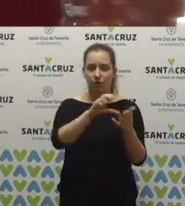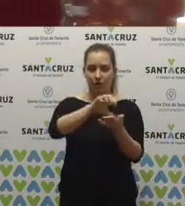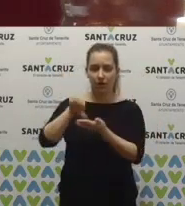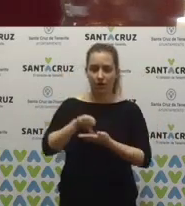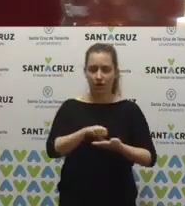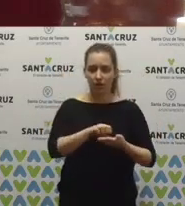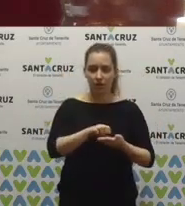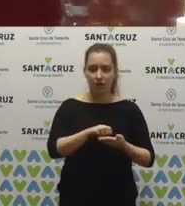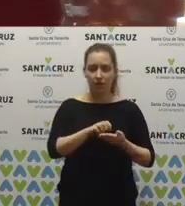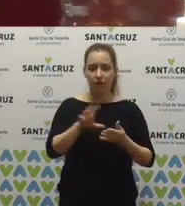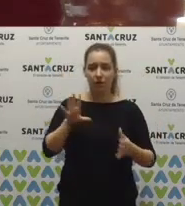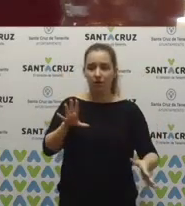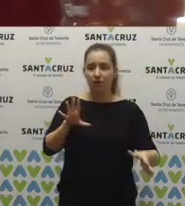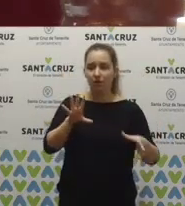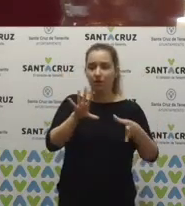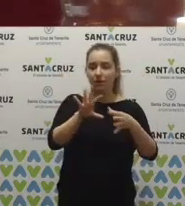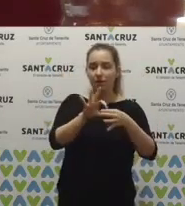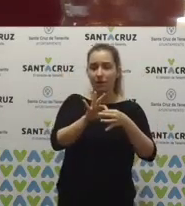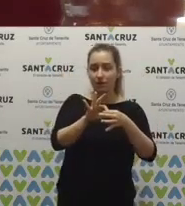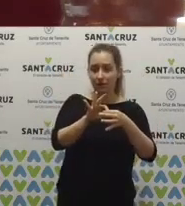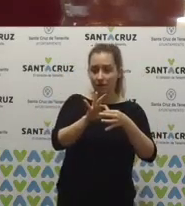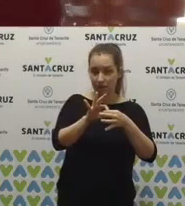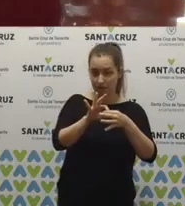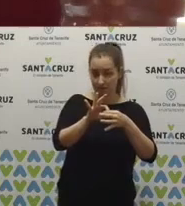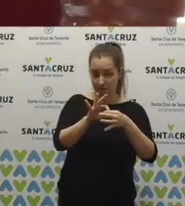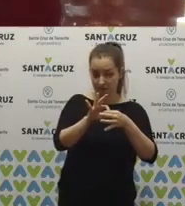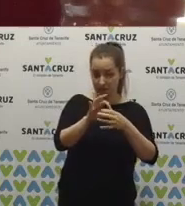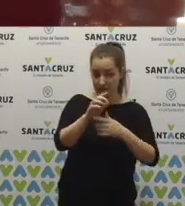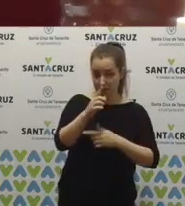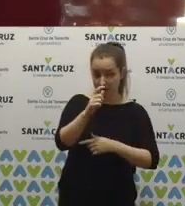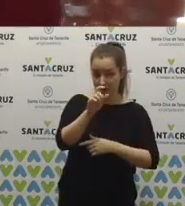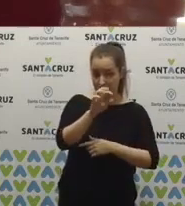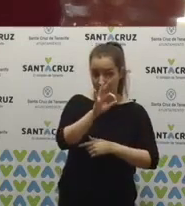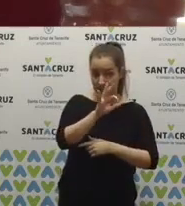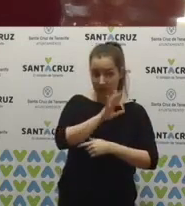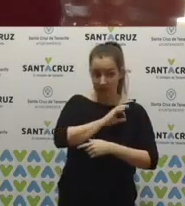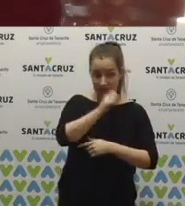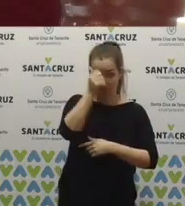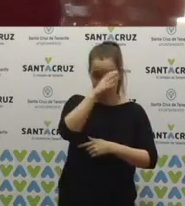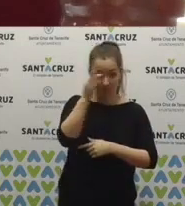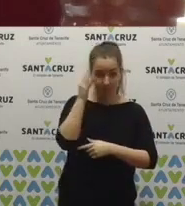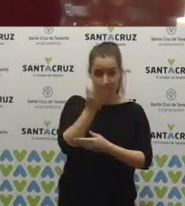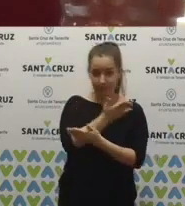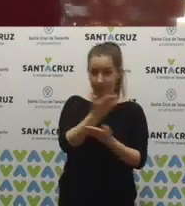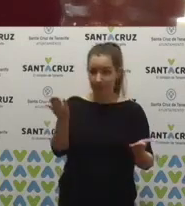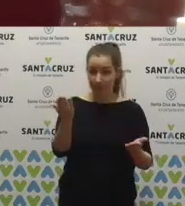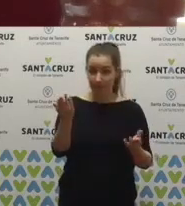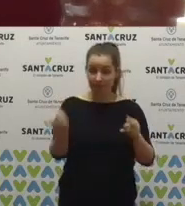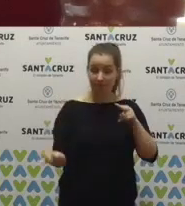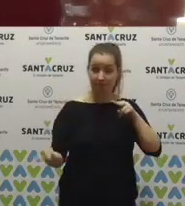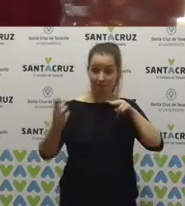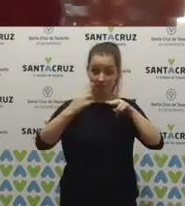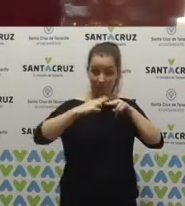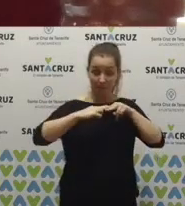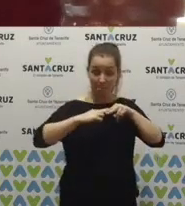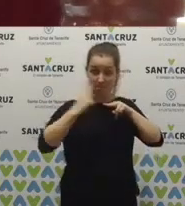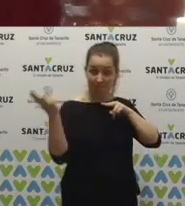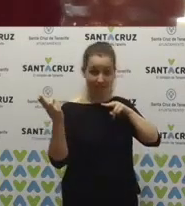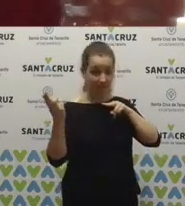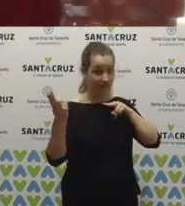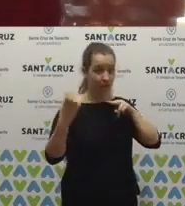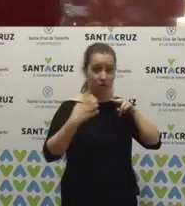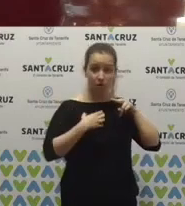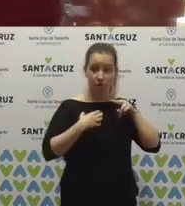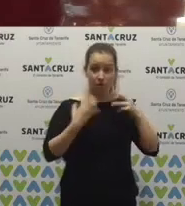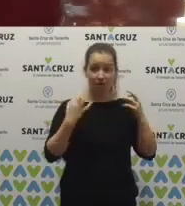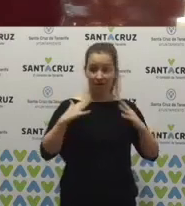de la sala no pueden estar en otro sitio y en la sala de plenos se puede